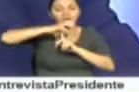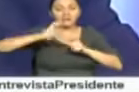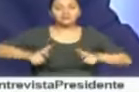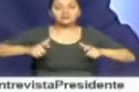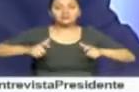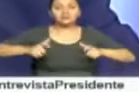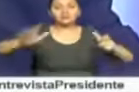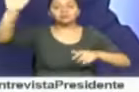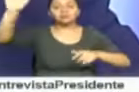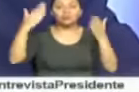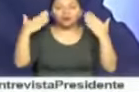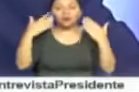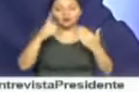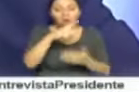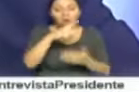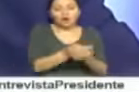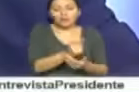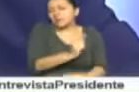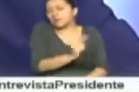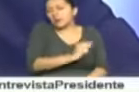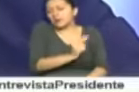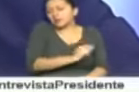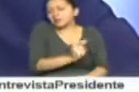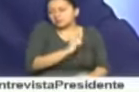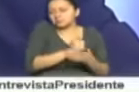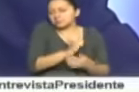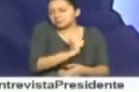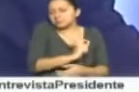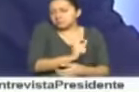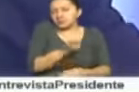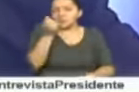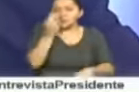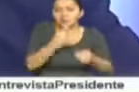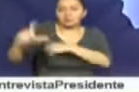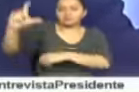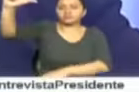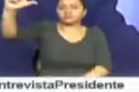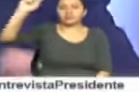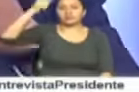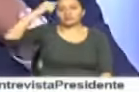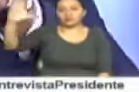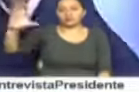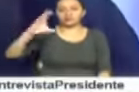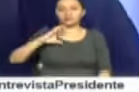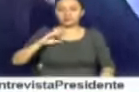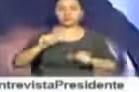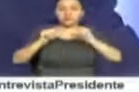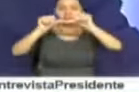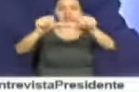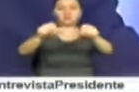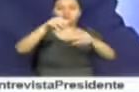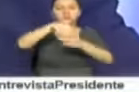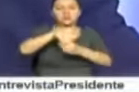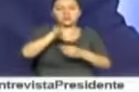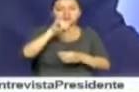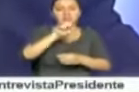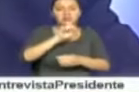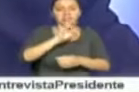Lo compraron a precio de gallina aptada y nos quisieron vender a precio de gallina huevos de oro para hacer sostenible el IFA,